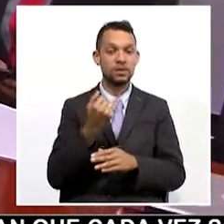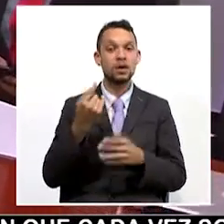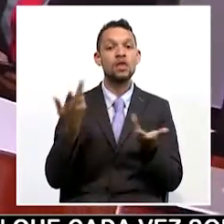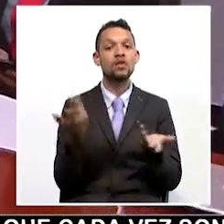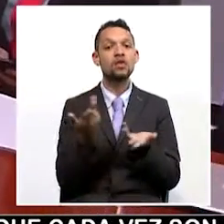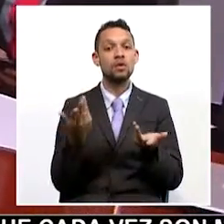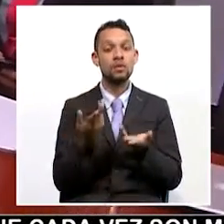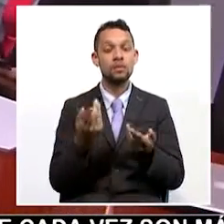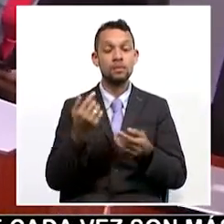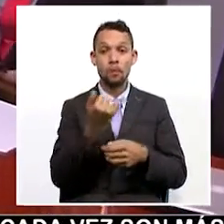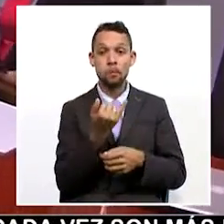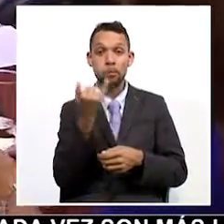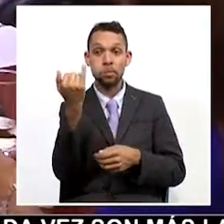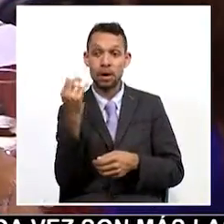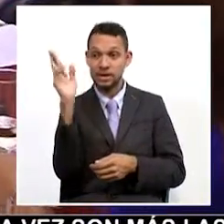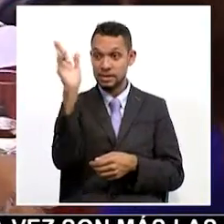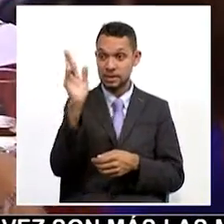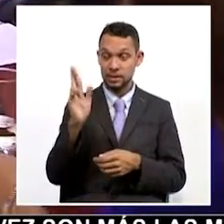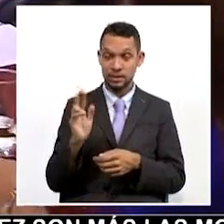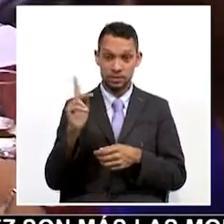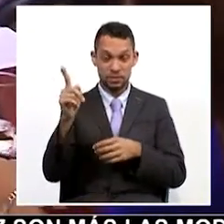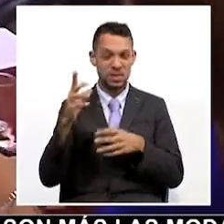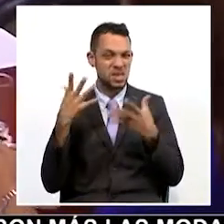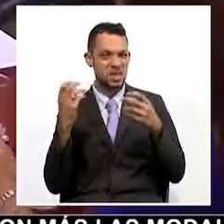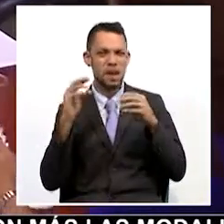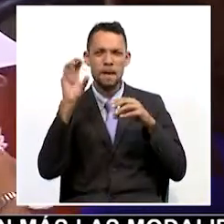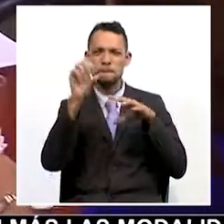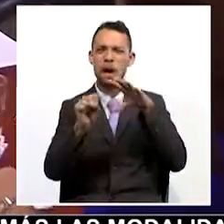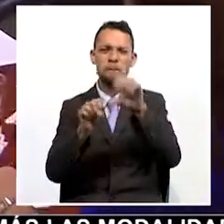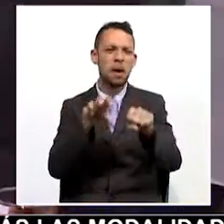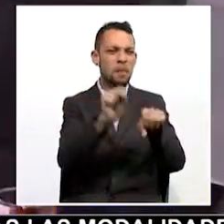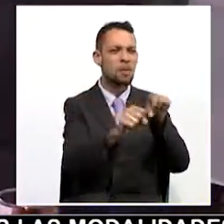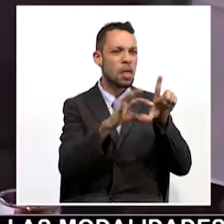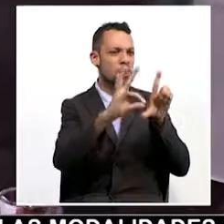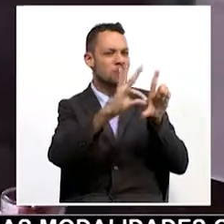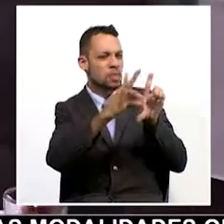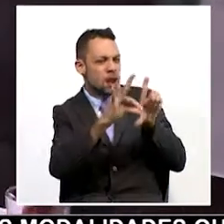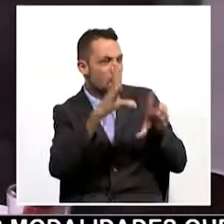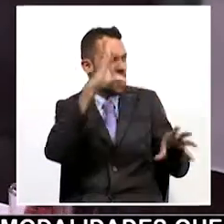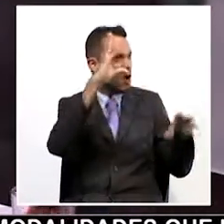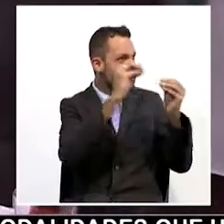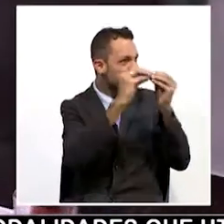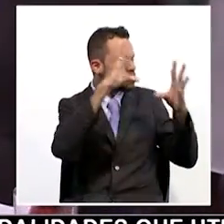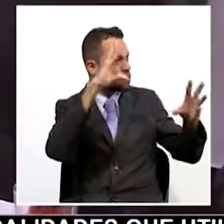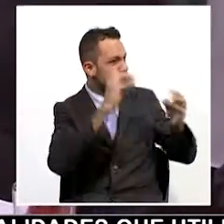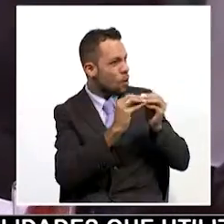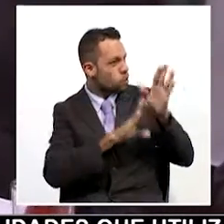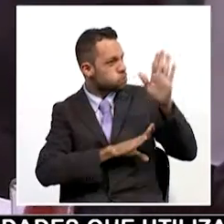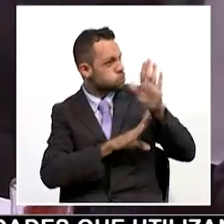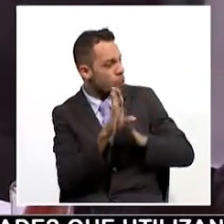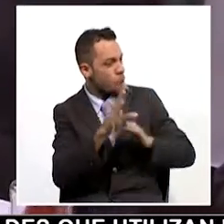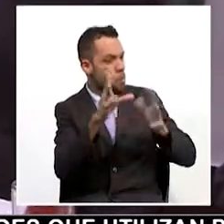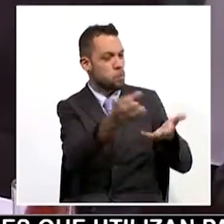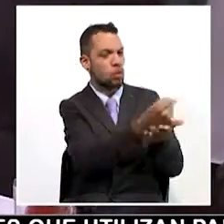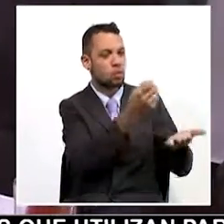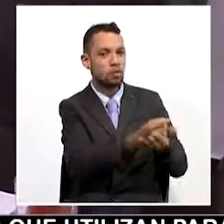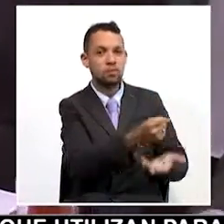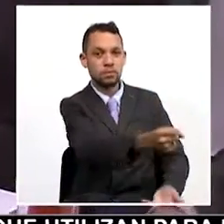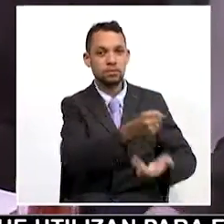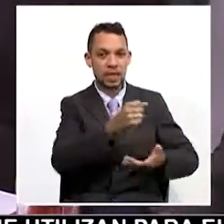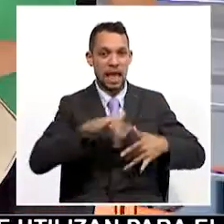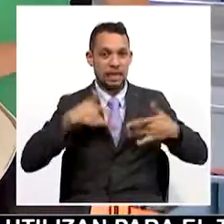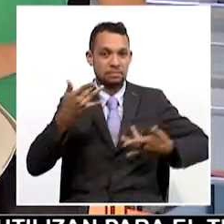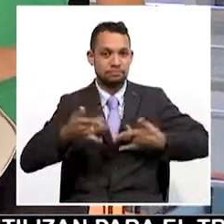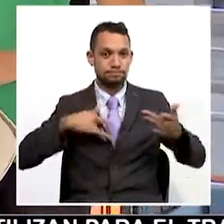en la Casa Risaralda tiene como objetivo conquistar el mercado y concretar nuevos negocios para el canal regional Telecafé, expresión de lo